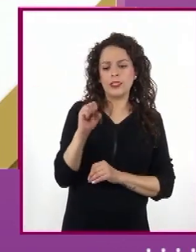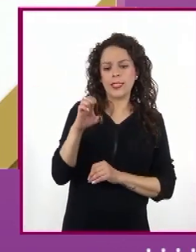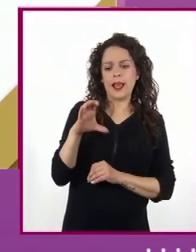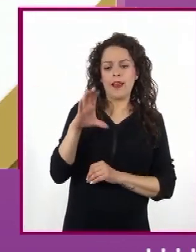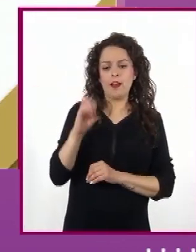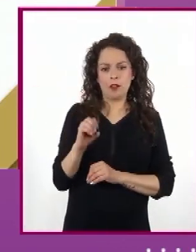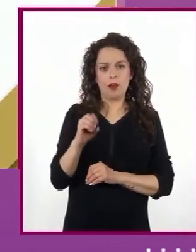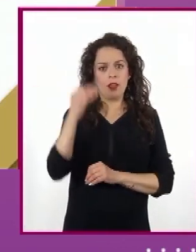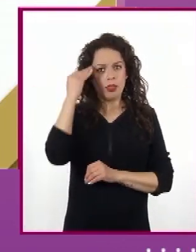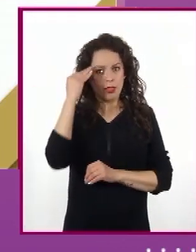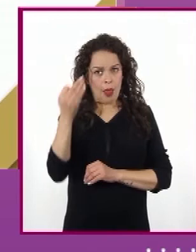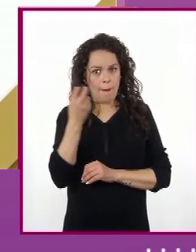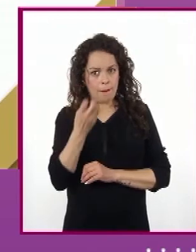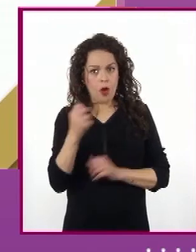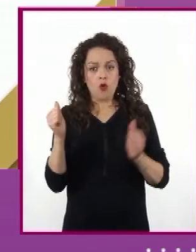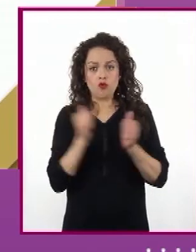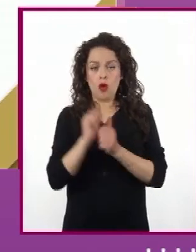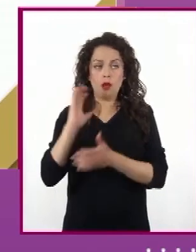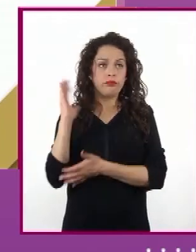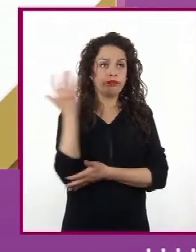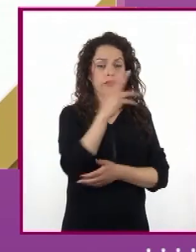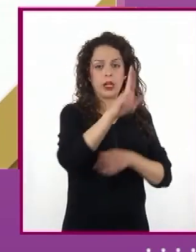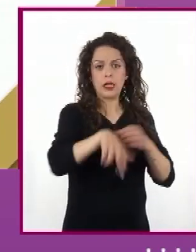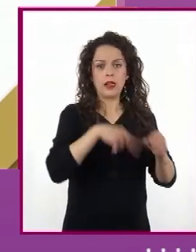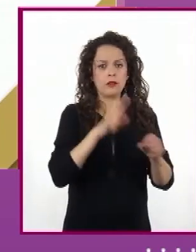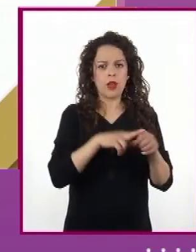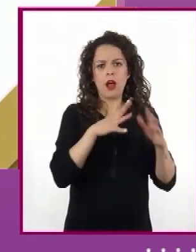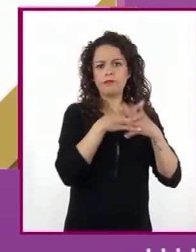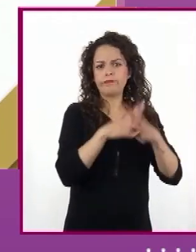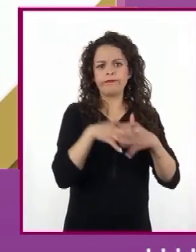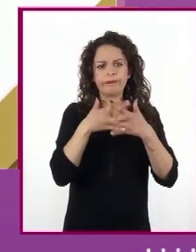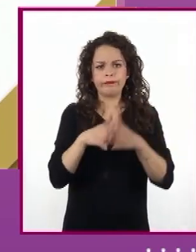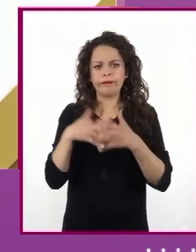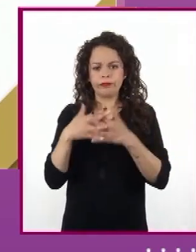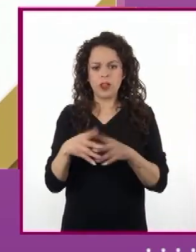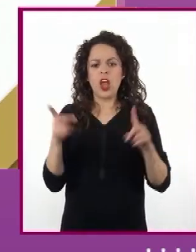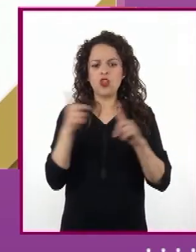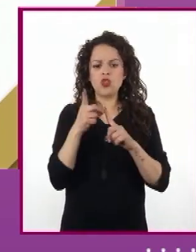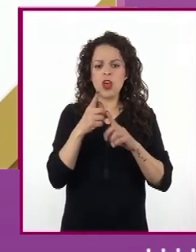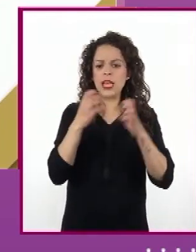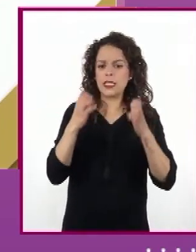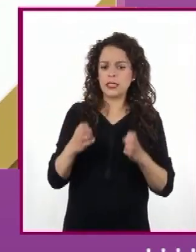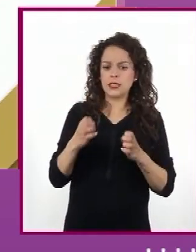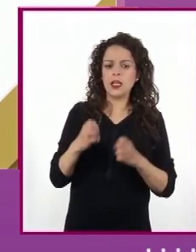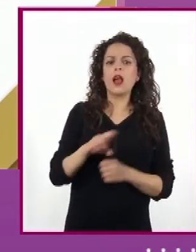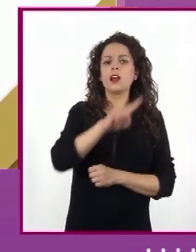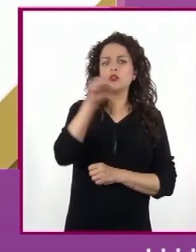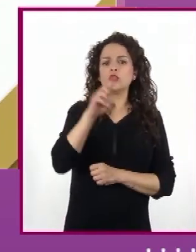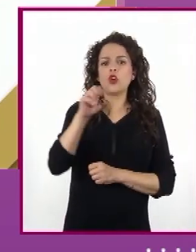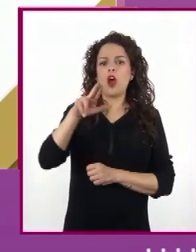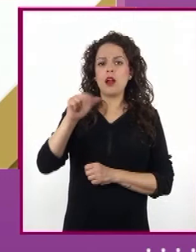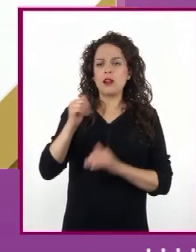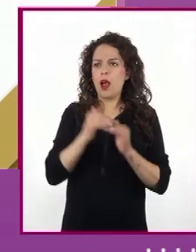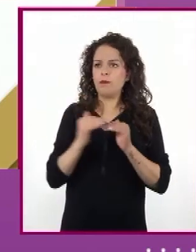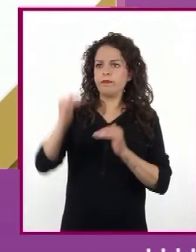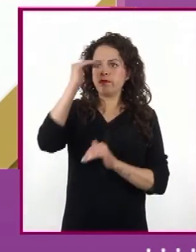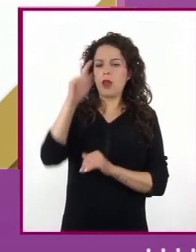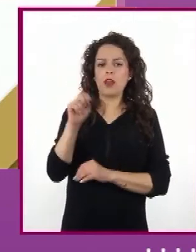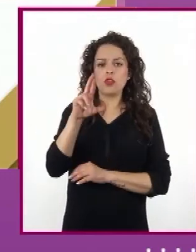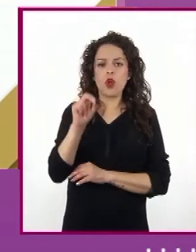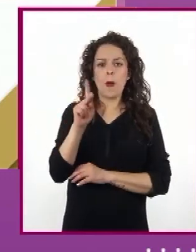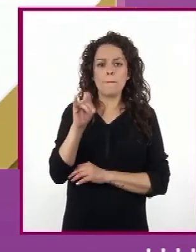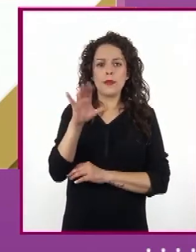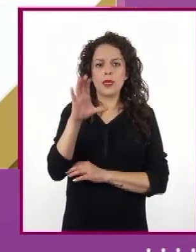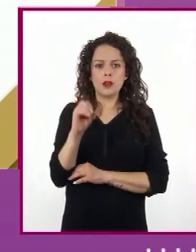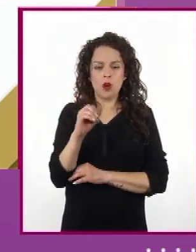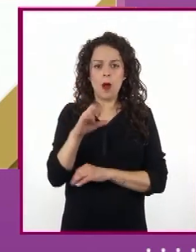con vegetación natural, bosque mixto. Su localización corresponde a las zonas elevadas en los trópicos, como